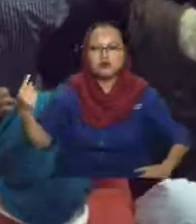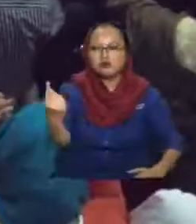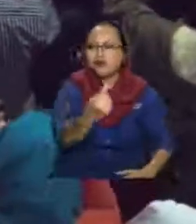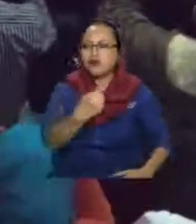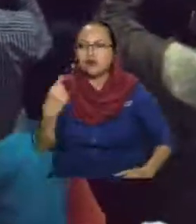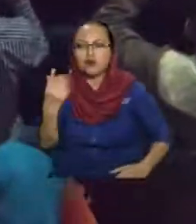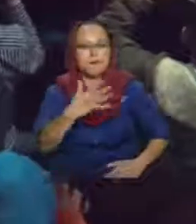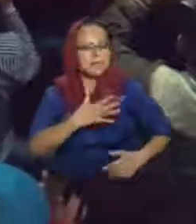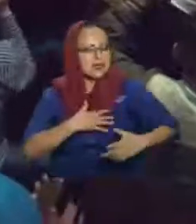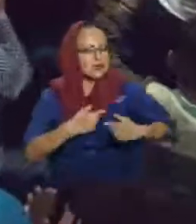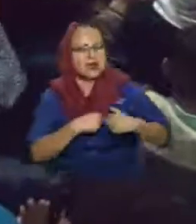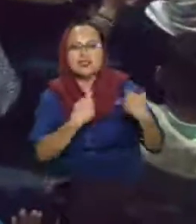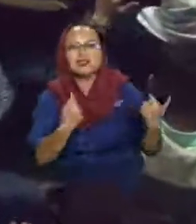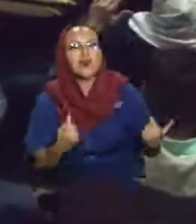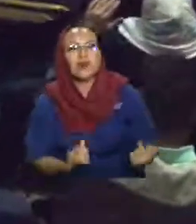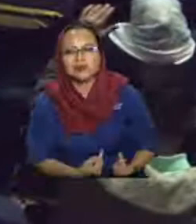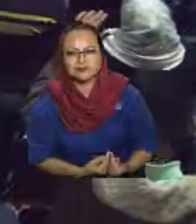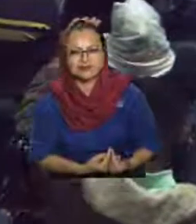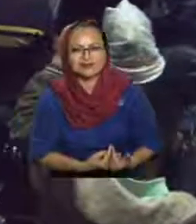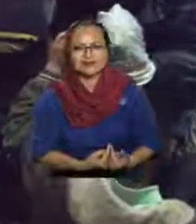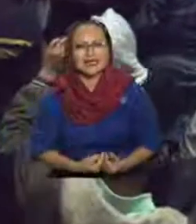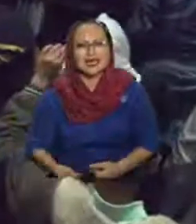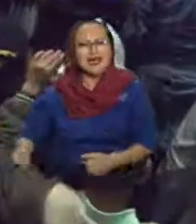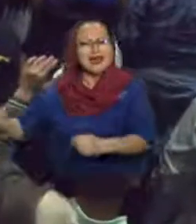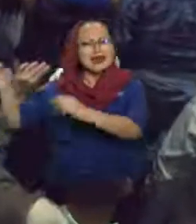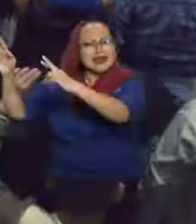Lo creo con todo mi corazón.